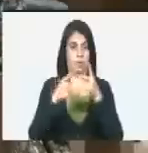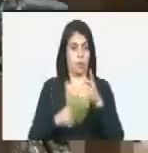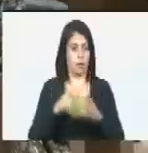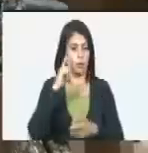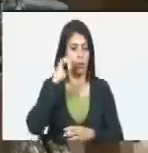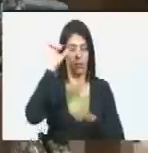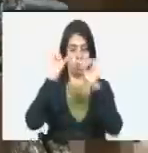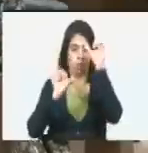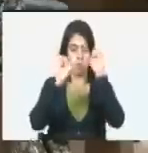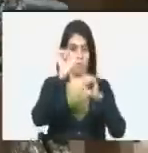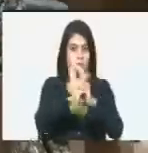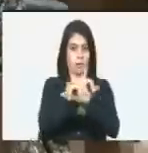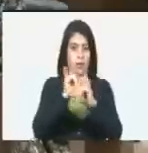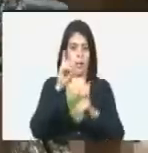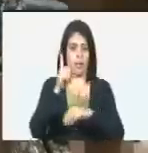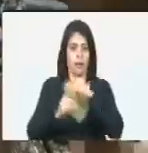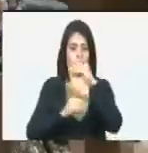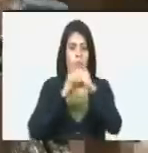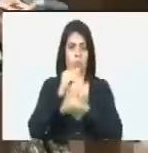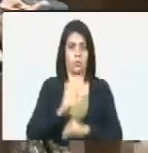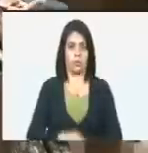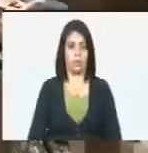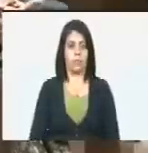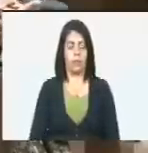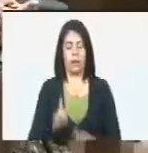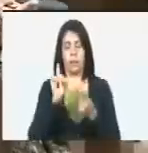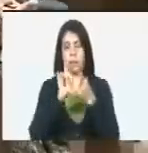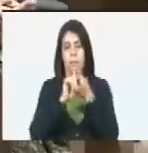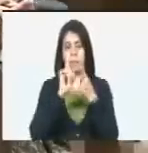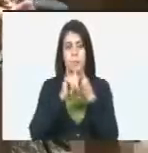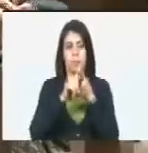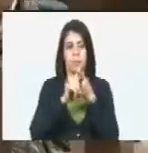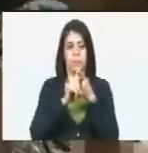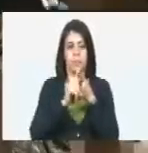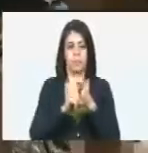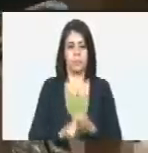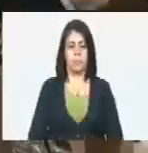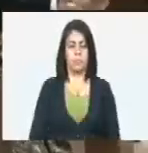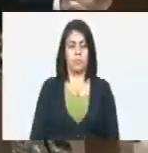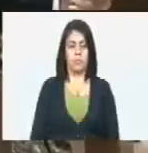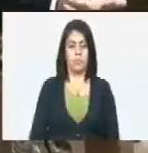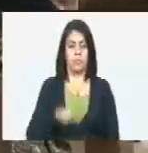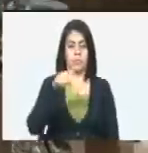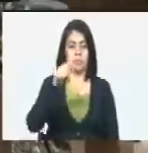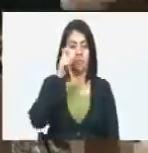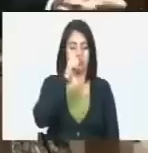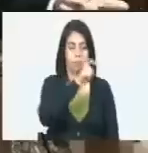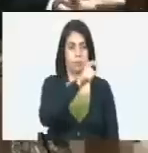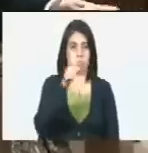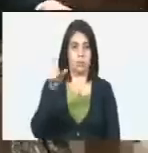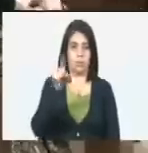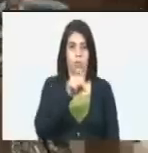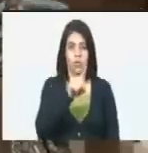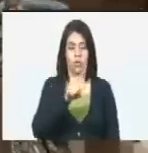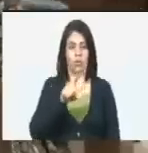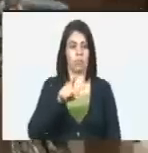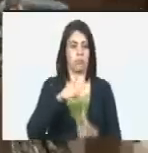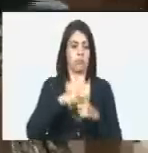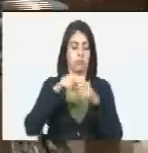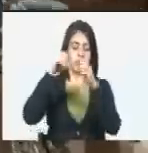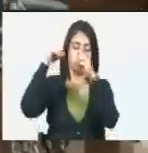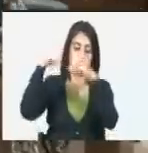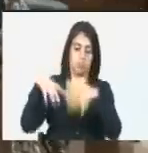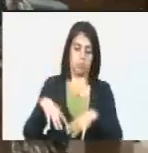finales que debo hacer. La primera, este pueblo no se rinde, ni se va a rendir, ni va